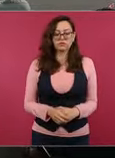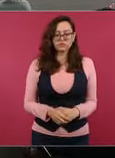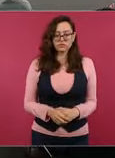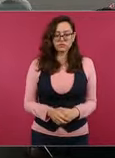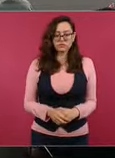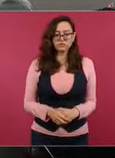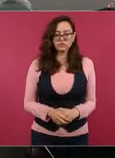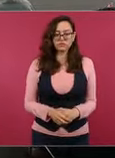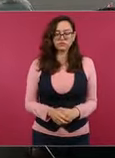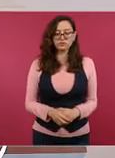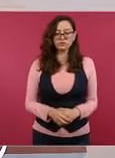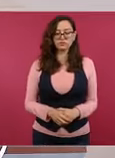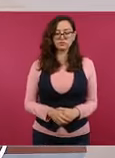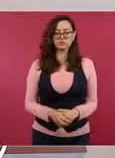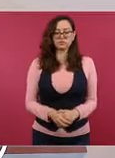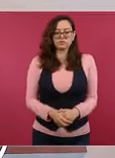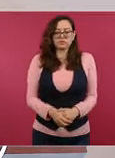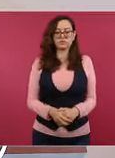Yo creo que